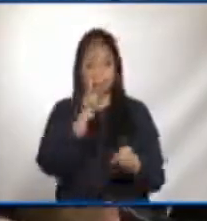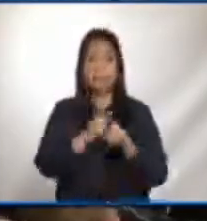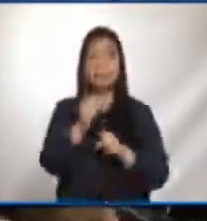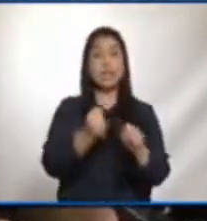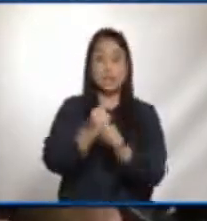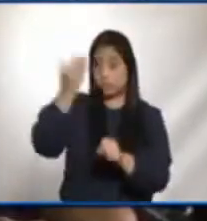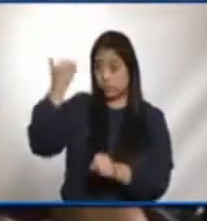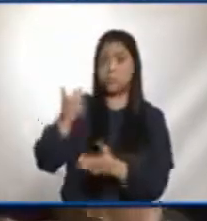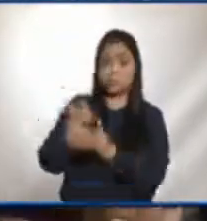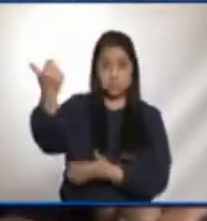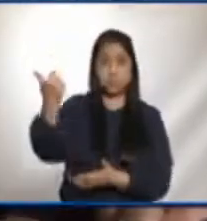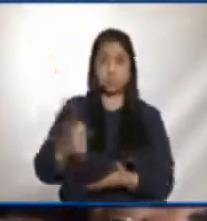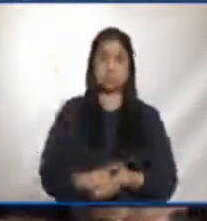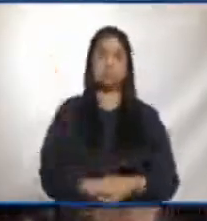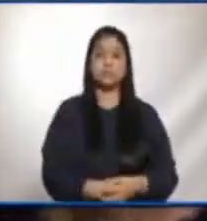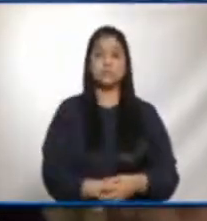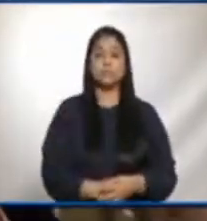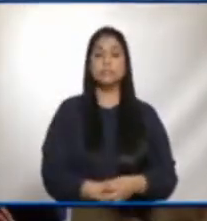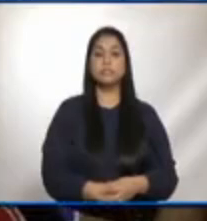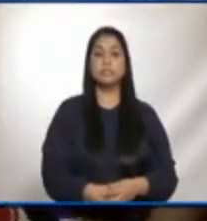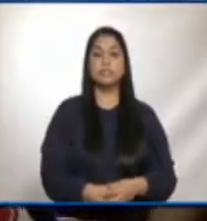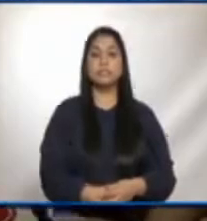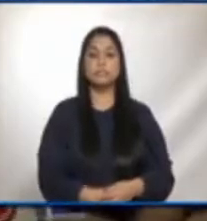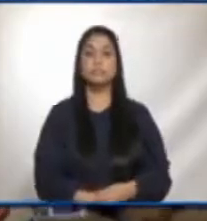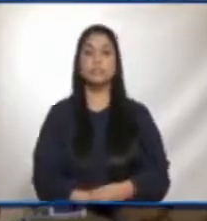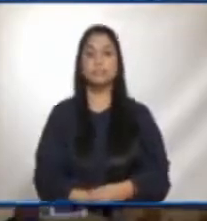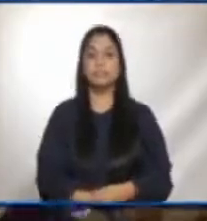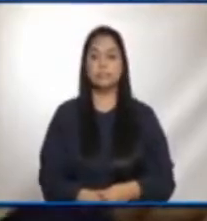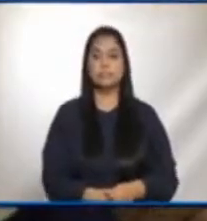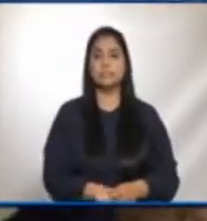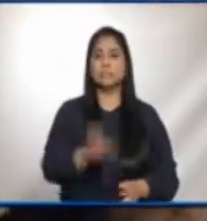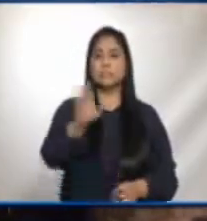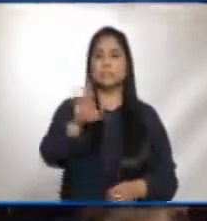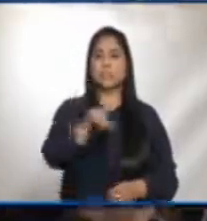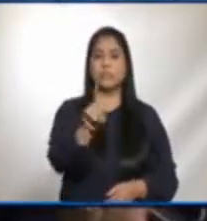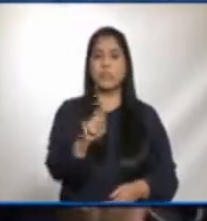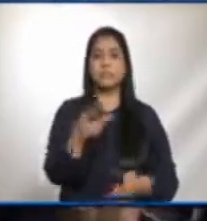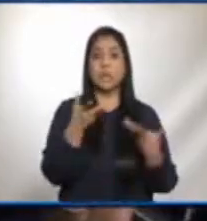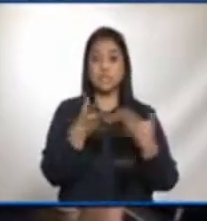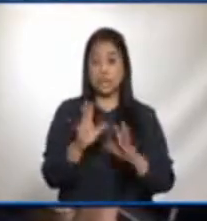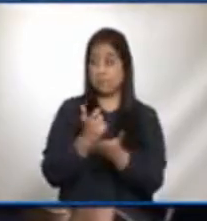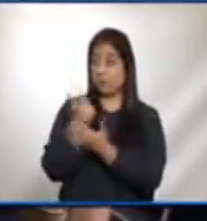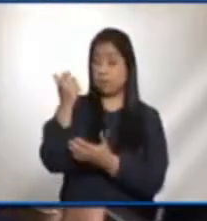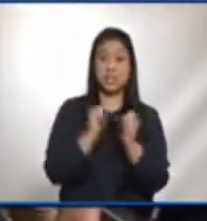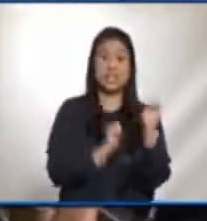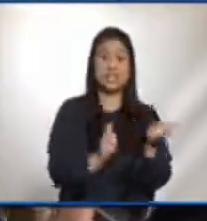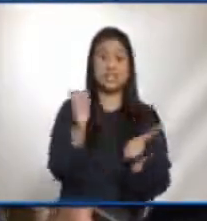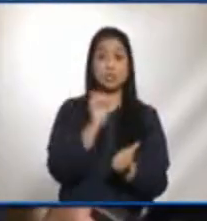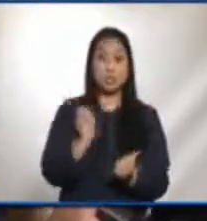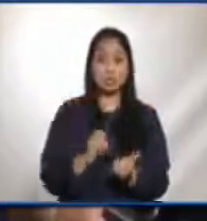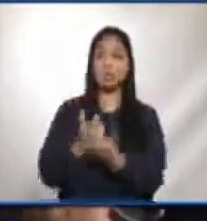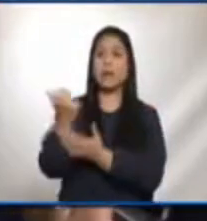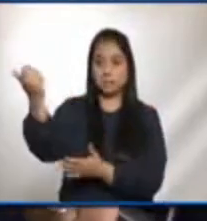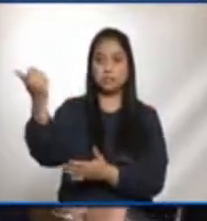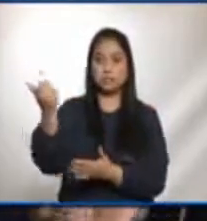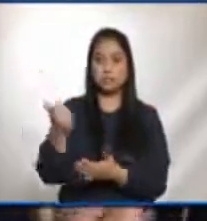pasado. Presidente, tenía una duda por el tema de los... Ahí se pagó ya el 15% de la totalidad de lo que íbamos a comprar. Yo